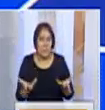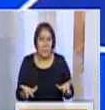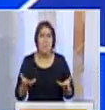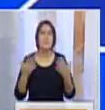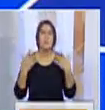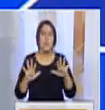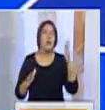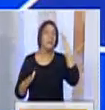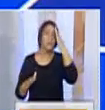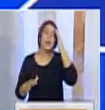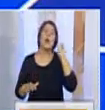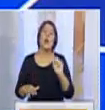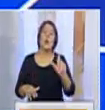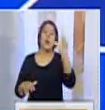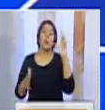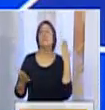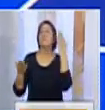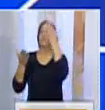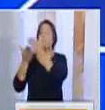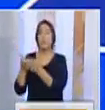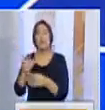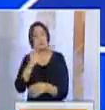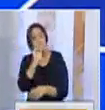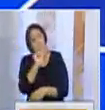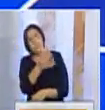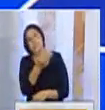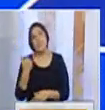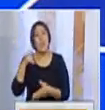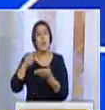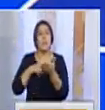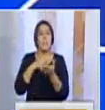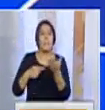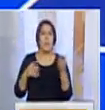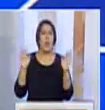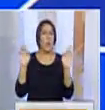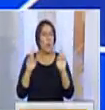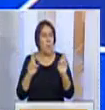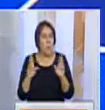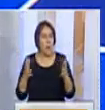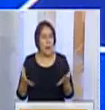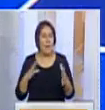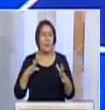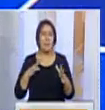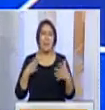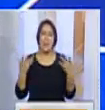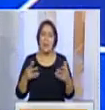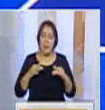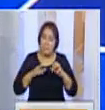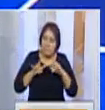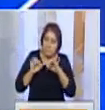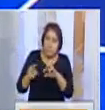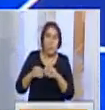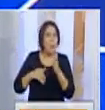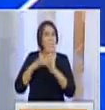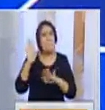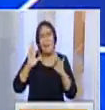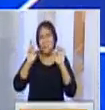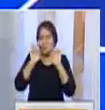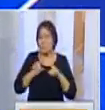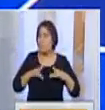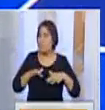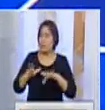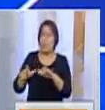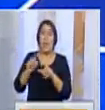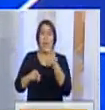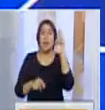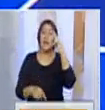ahí invitarlos a participar. Esperamos que haya una afluencia masiva también en las urnas, porque recordarles que eso